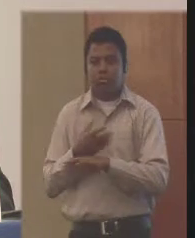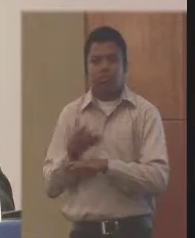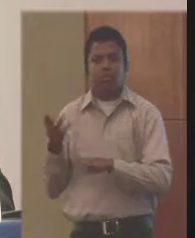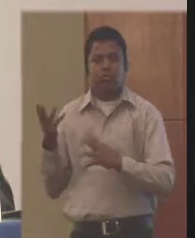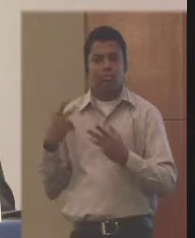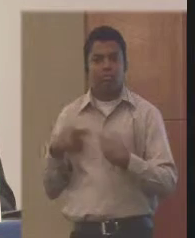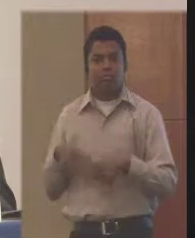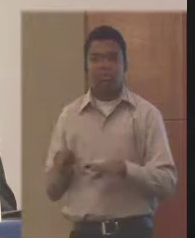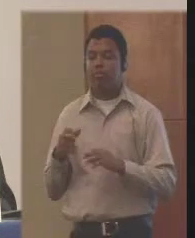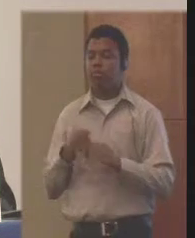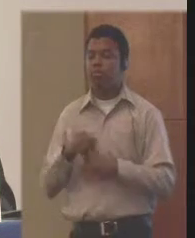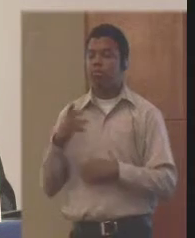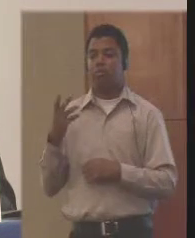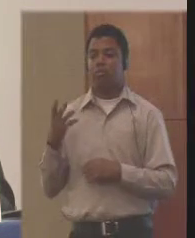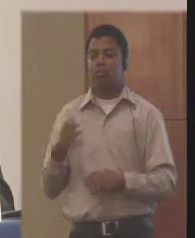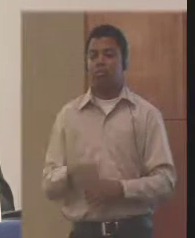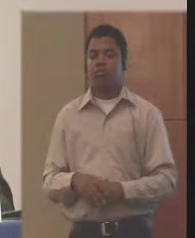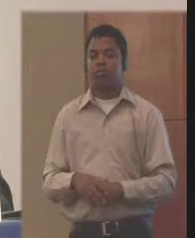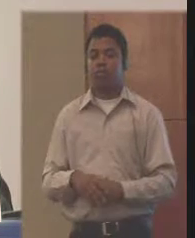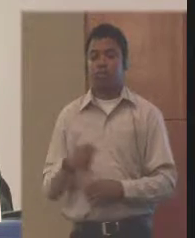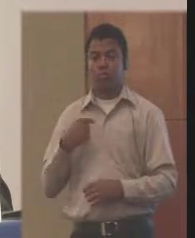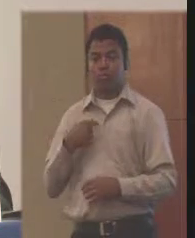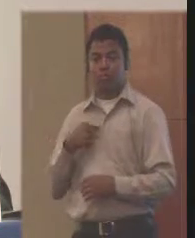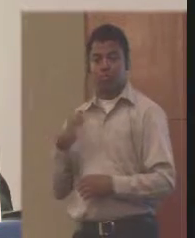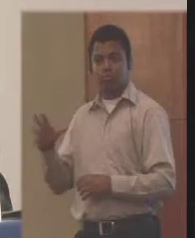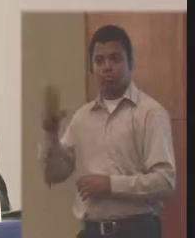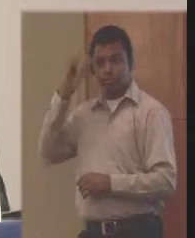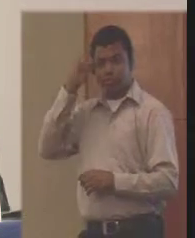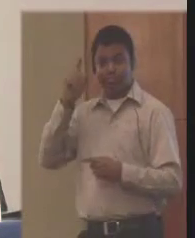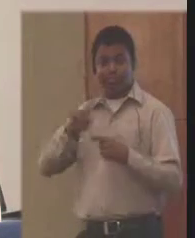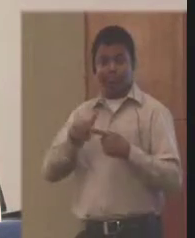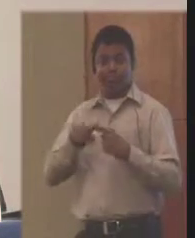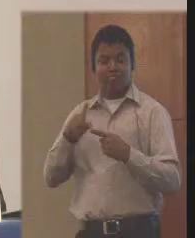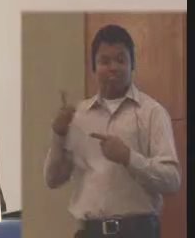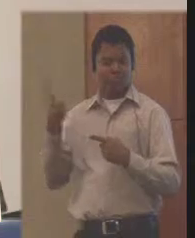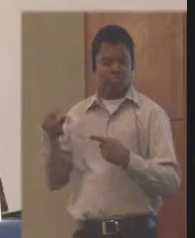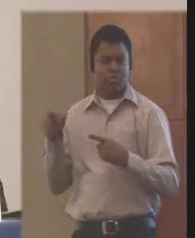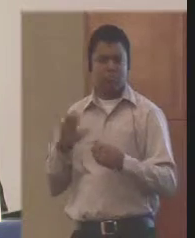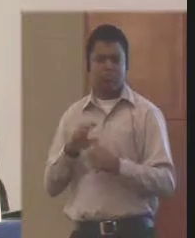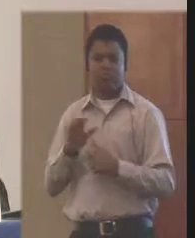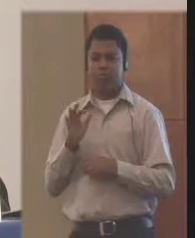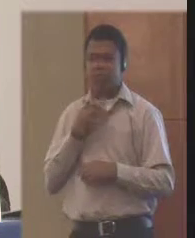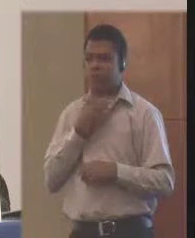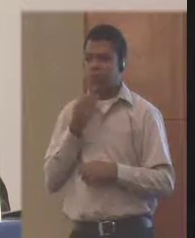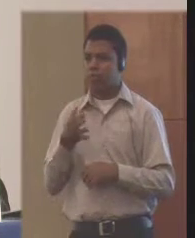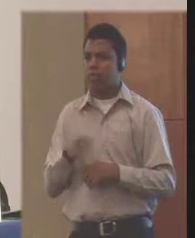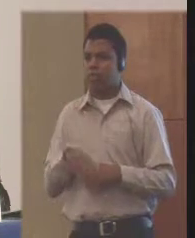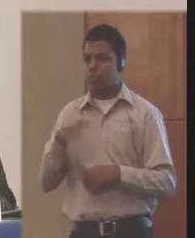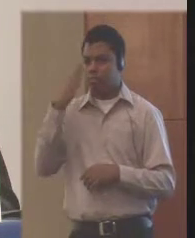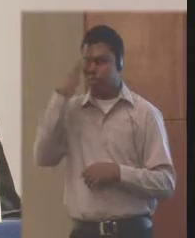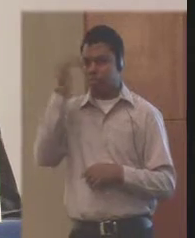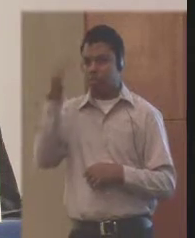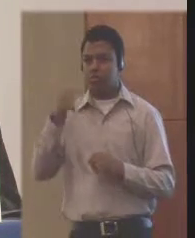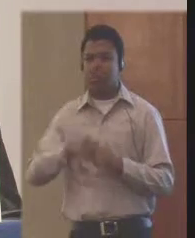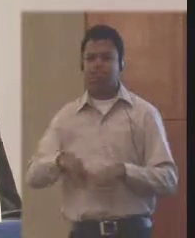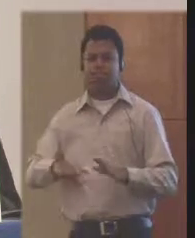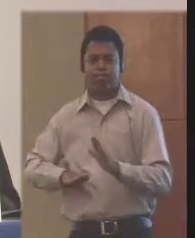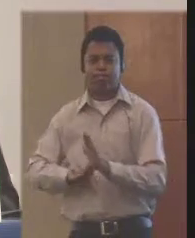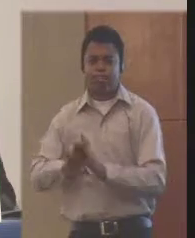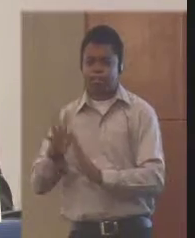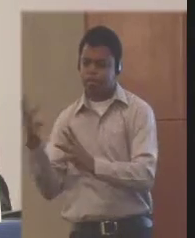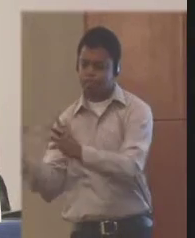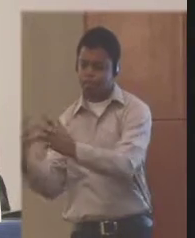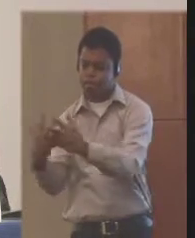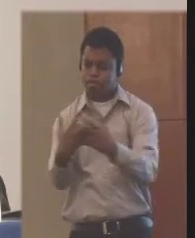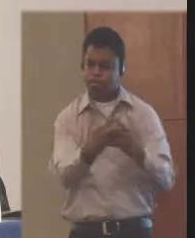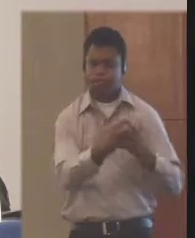tomo la primera porque me parece interesantísima, es ese avance integral, esa necesidad de hacer